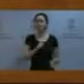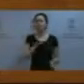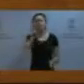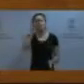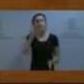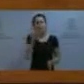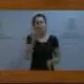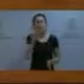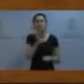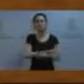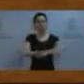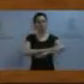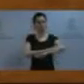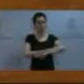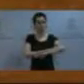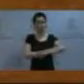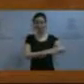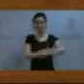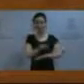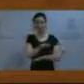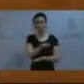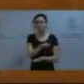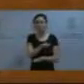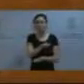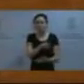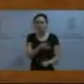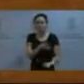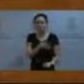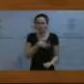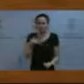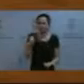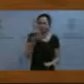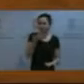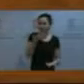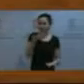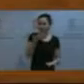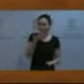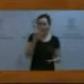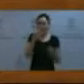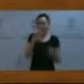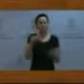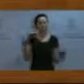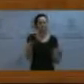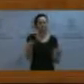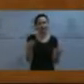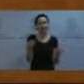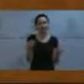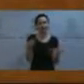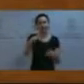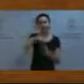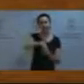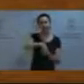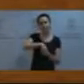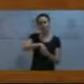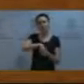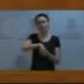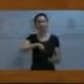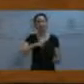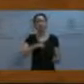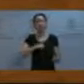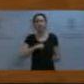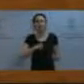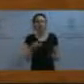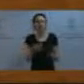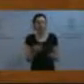el Gobierno, tienen interés en conocer realmente lo que sucede en las residencias donde están nuestros mayores,